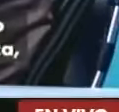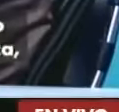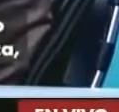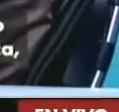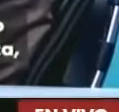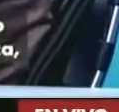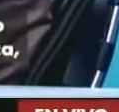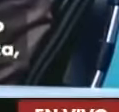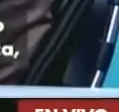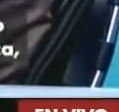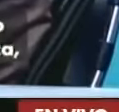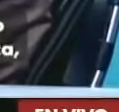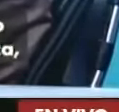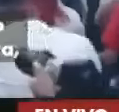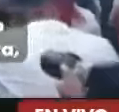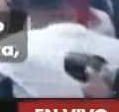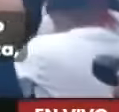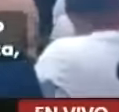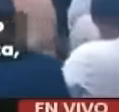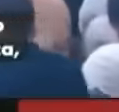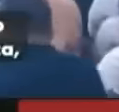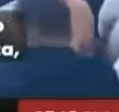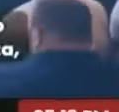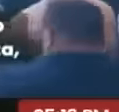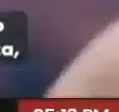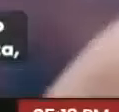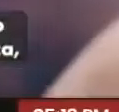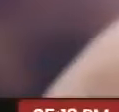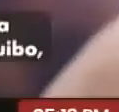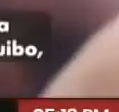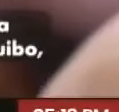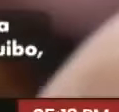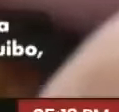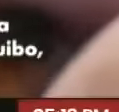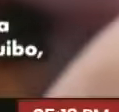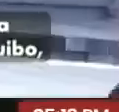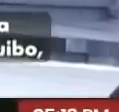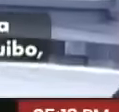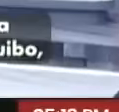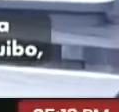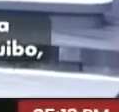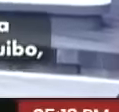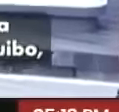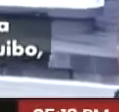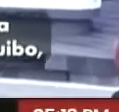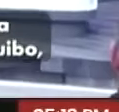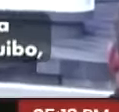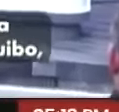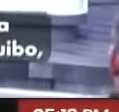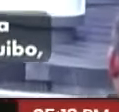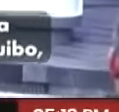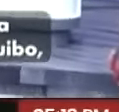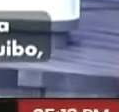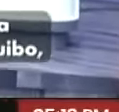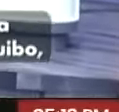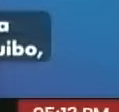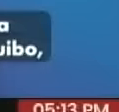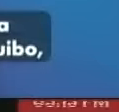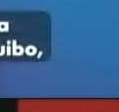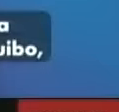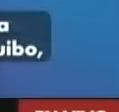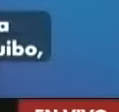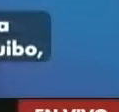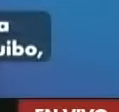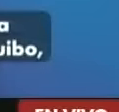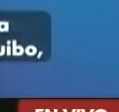conduciendo este proceso de reclamación justa, histórica, hacia un proceso de recuperación pacífica de los derechos de